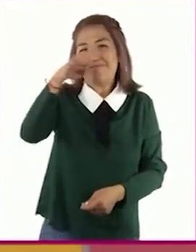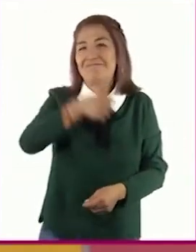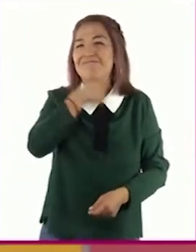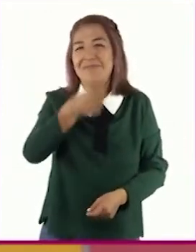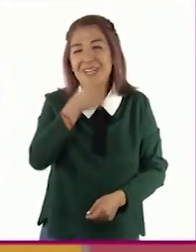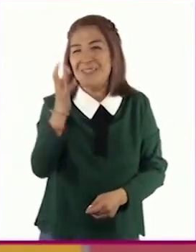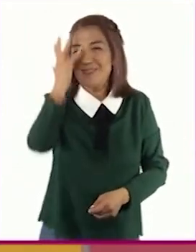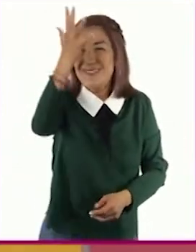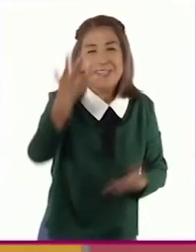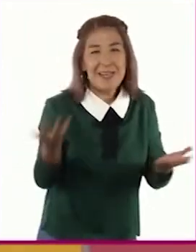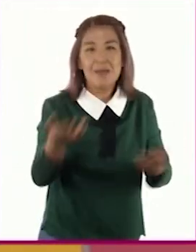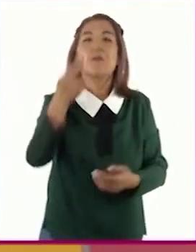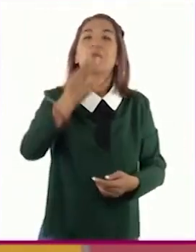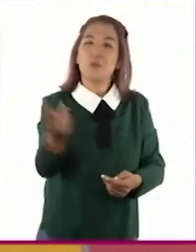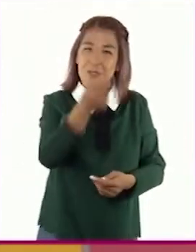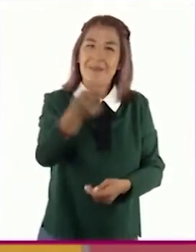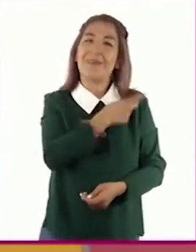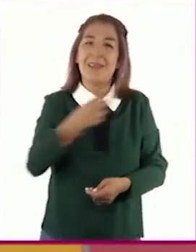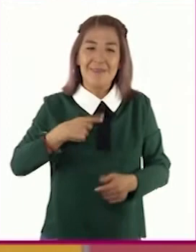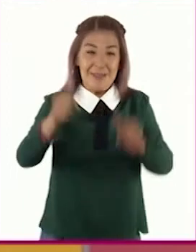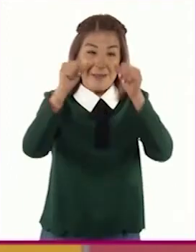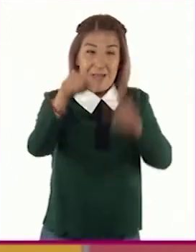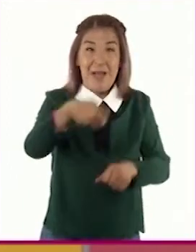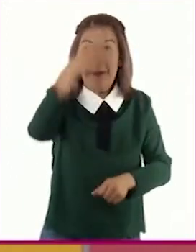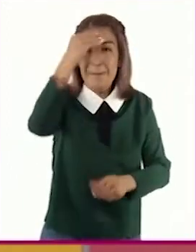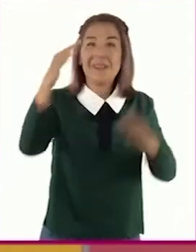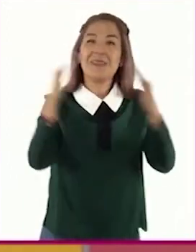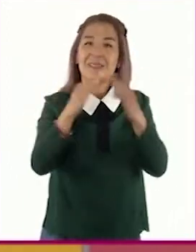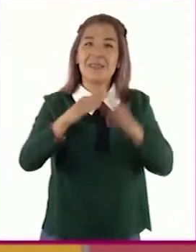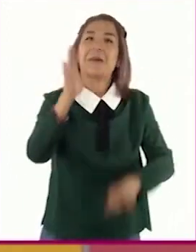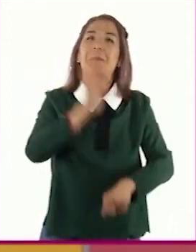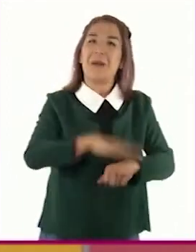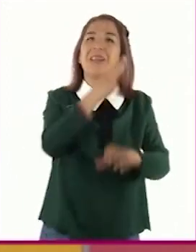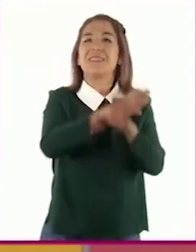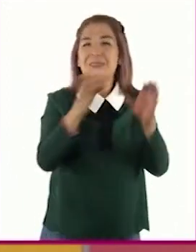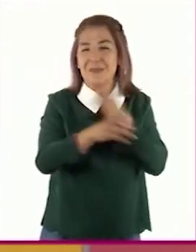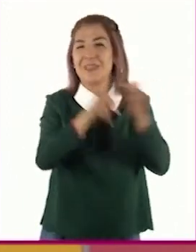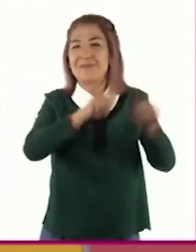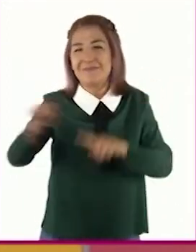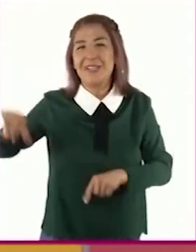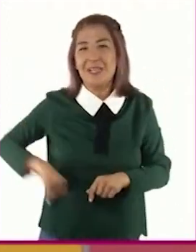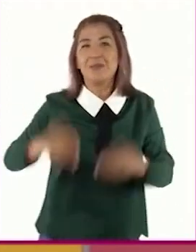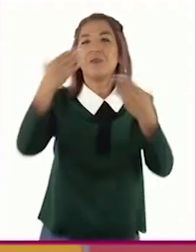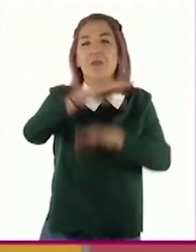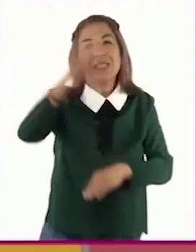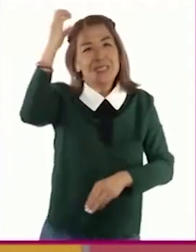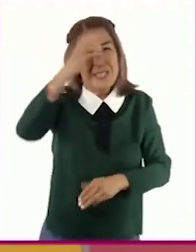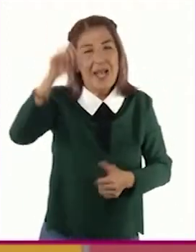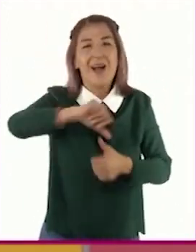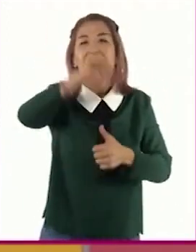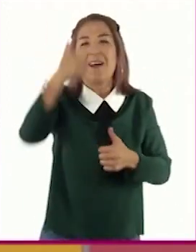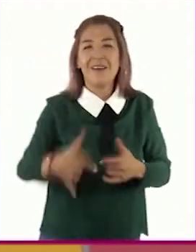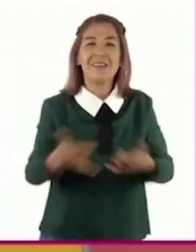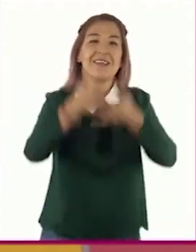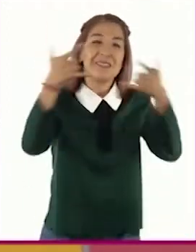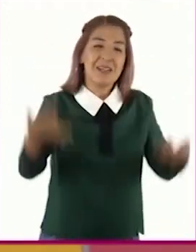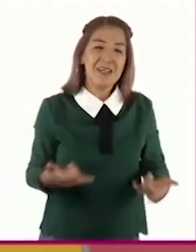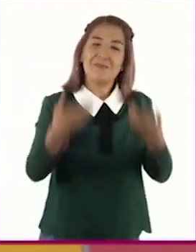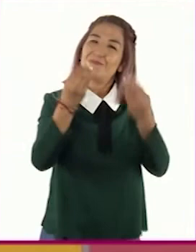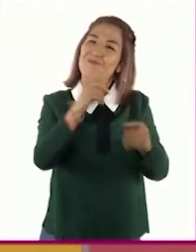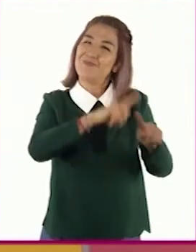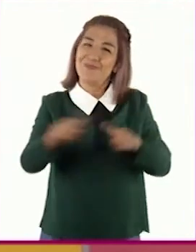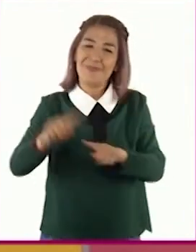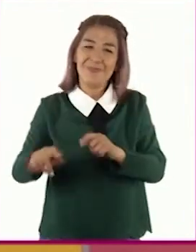Ustedes sigan aquí en Aprende en Casa, que hay muchas otras cosas interesantes que hablar sobre ciencia, sobre arte, sobre historia, sobre todo lo